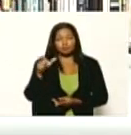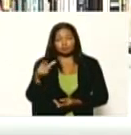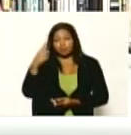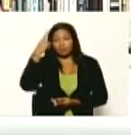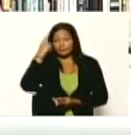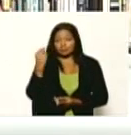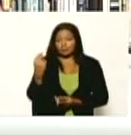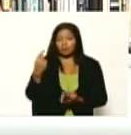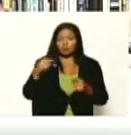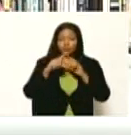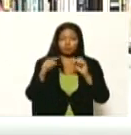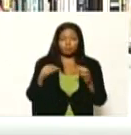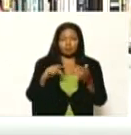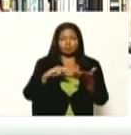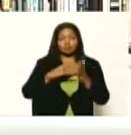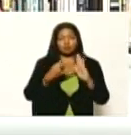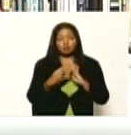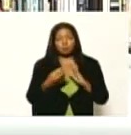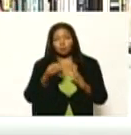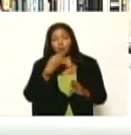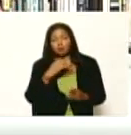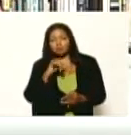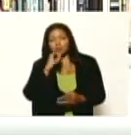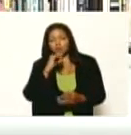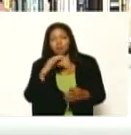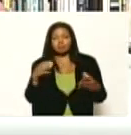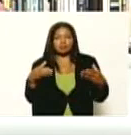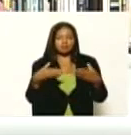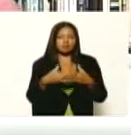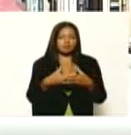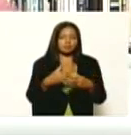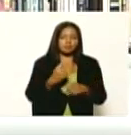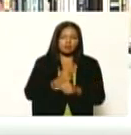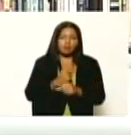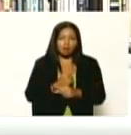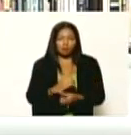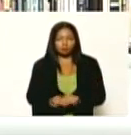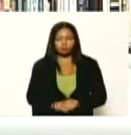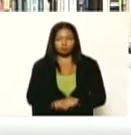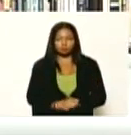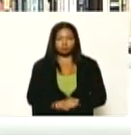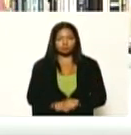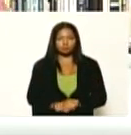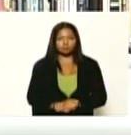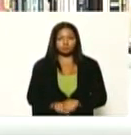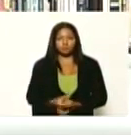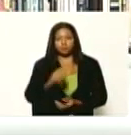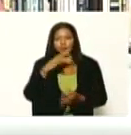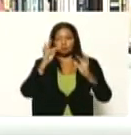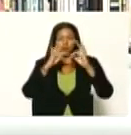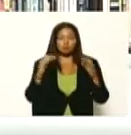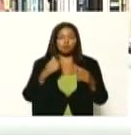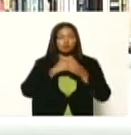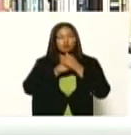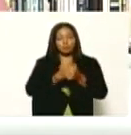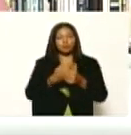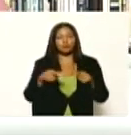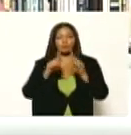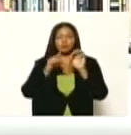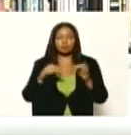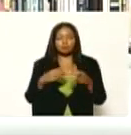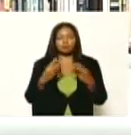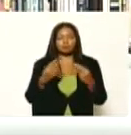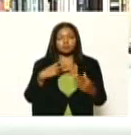nivel tecnológico, buenos equipos de trabajo, una maquinaria que construimos con amor, ¿no? Con